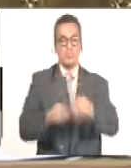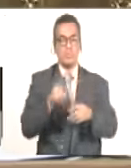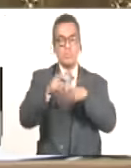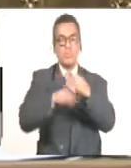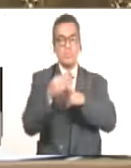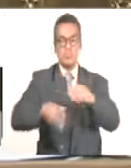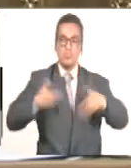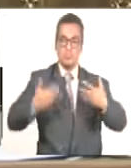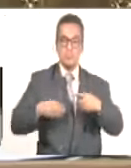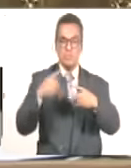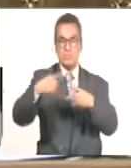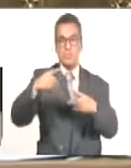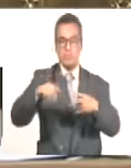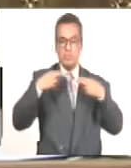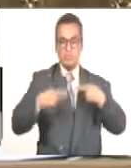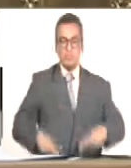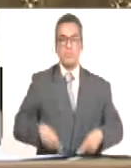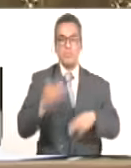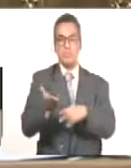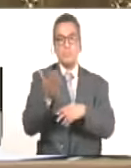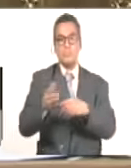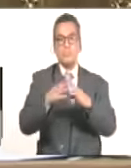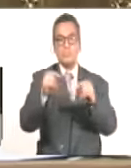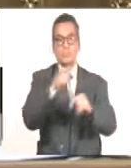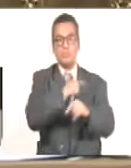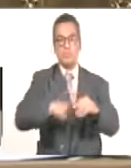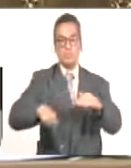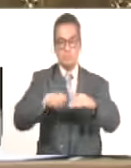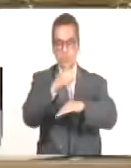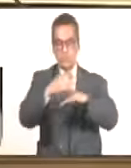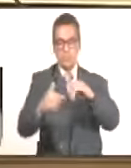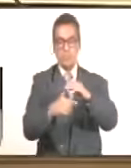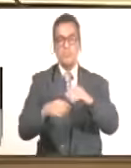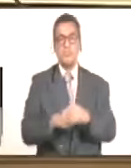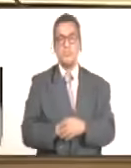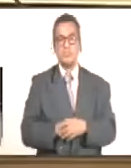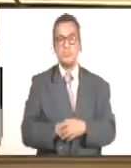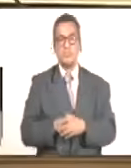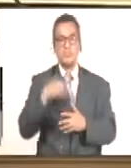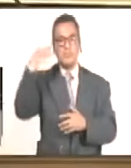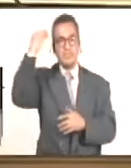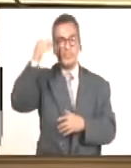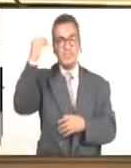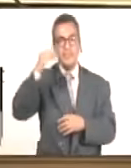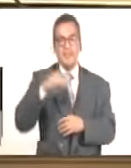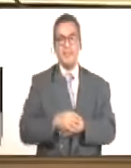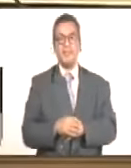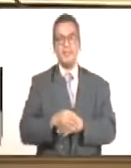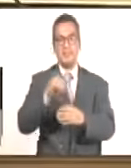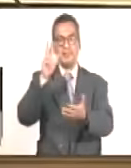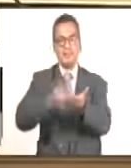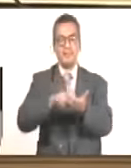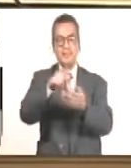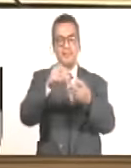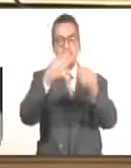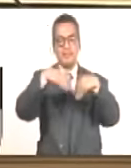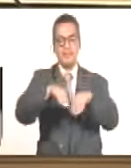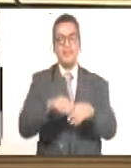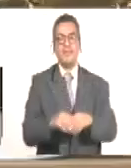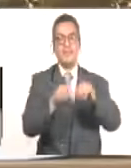el disfrute de sus derechos humanos fundamentales. Esto, ciudadano vicepresidente. Consideración, aprobado.